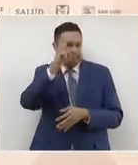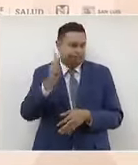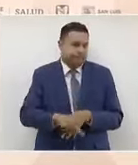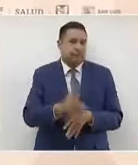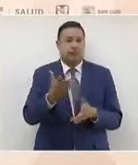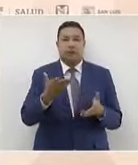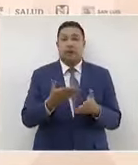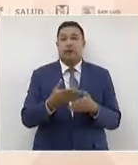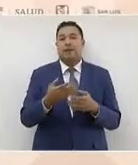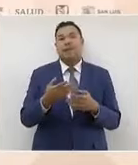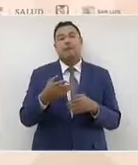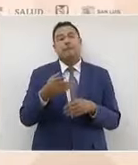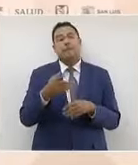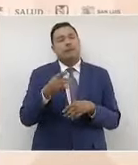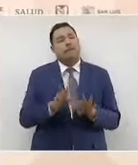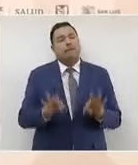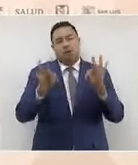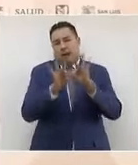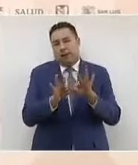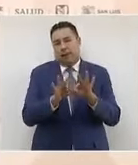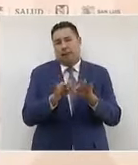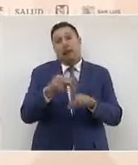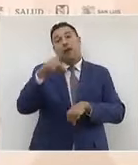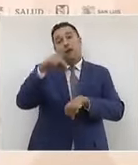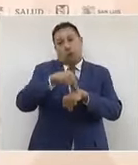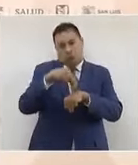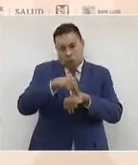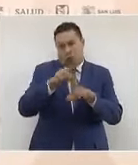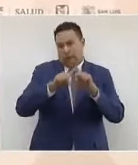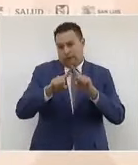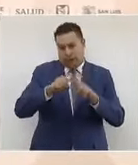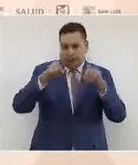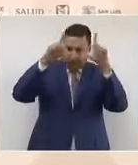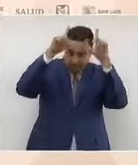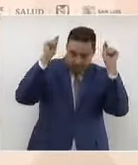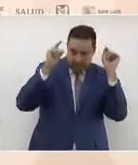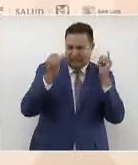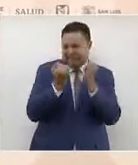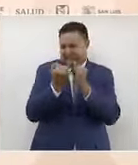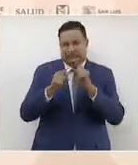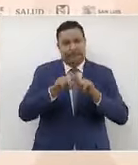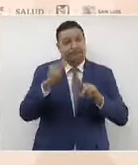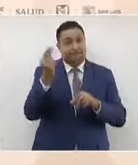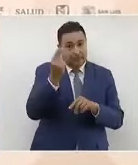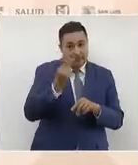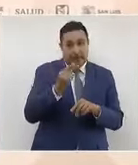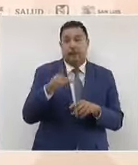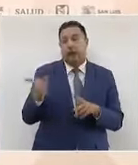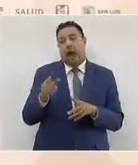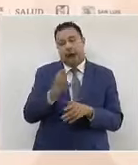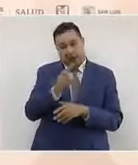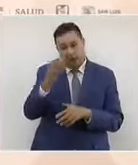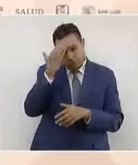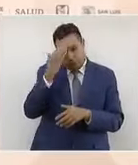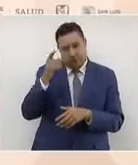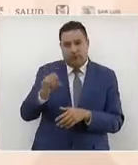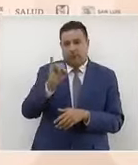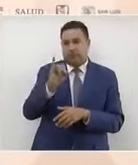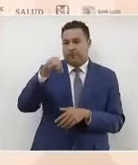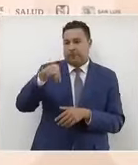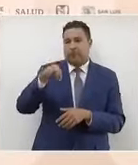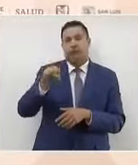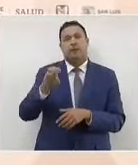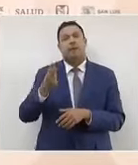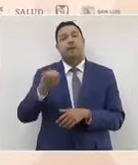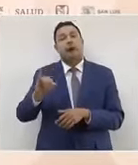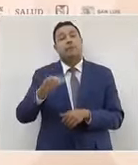luego, el personal, y ahí un reconocimiento enorme a nuestros amigos de Insabi, porque uno de los espacios en donde más han